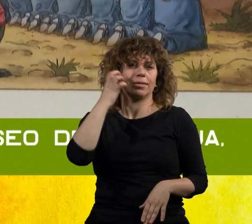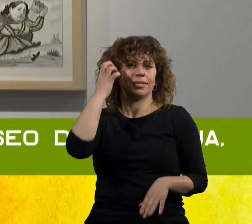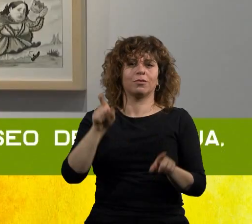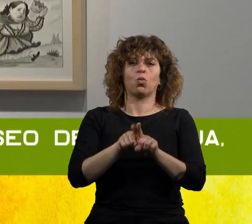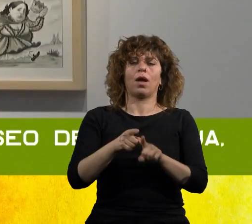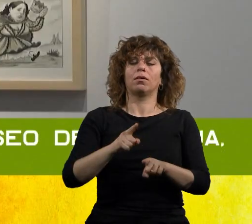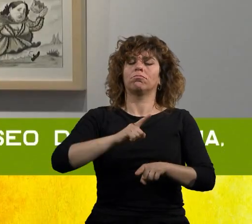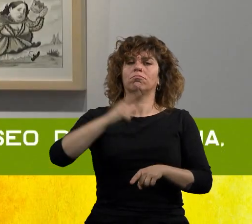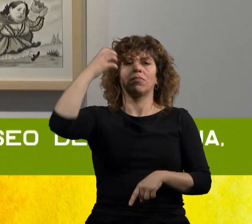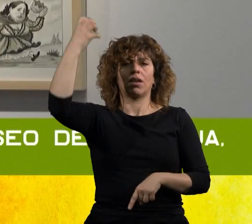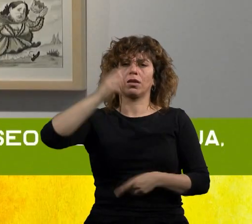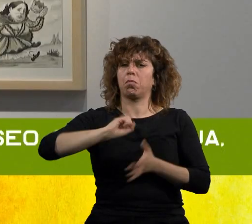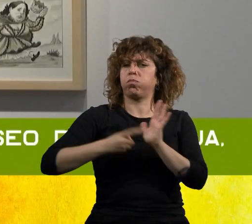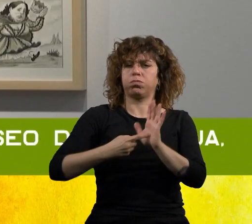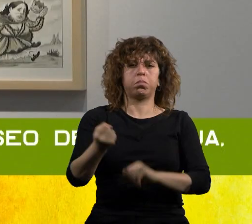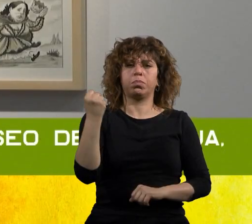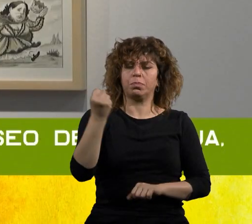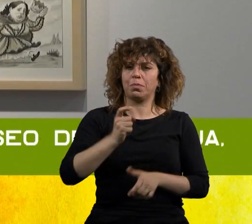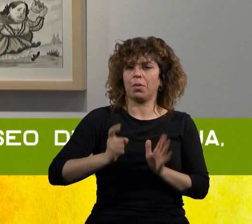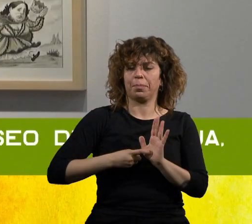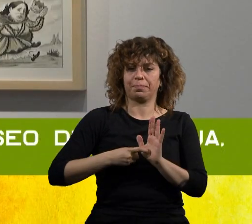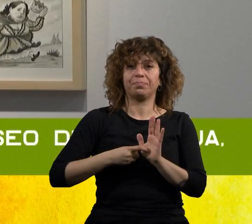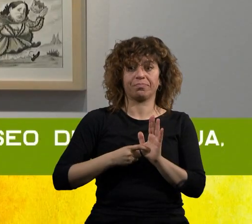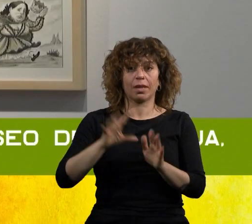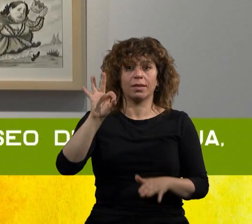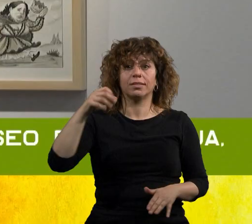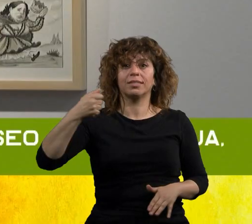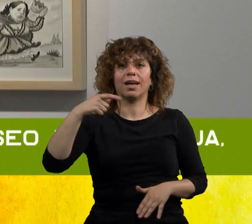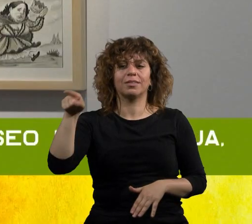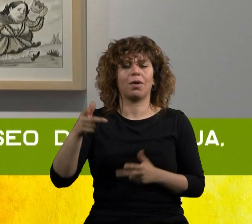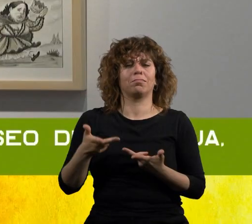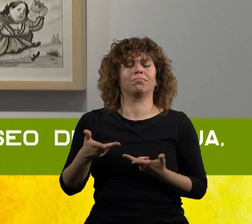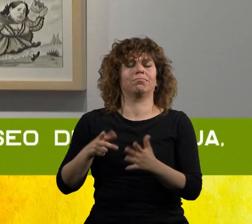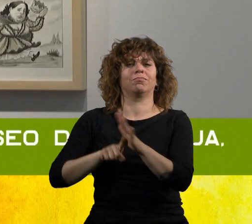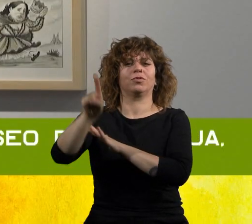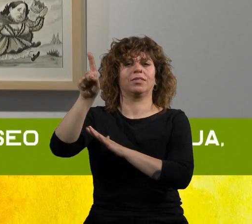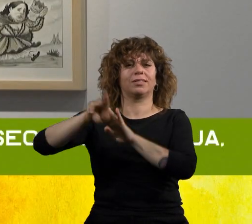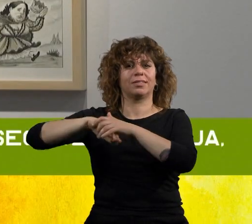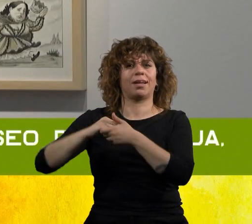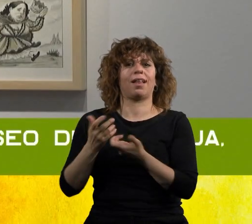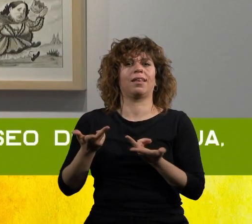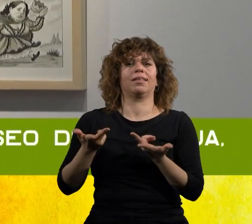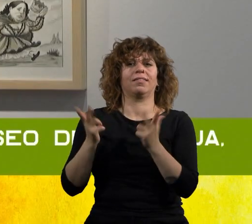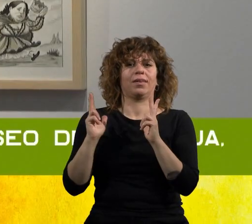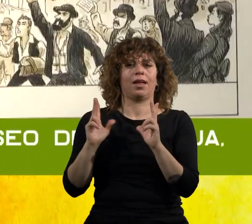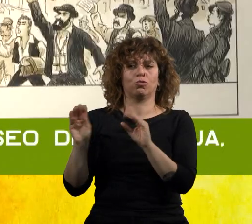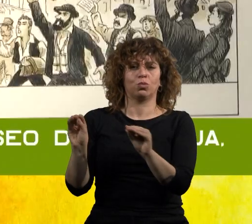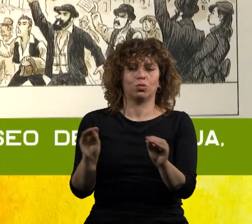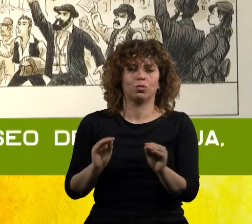absolutista, y Sagasta, como progresista liberal, y sus